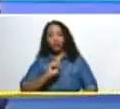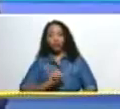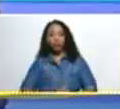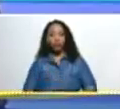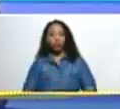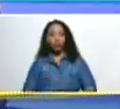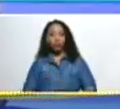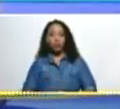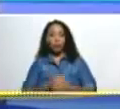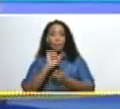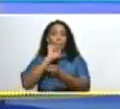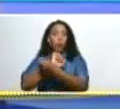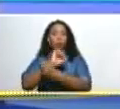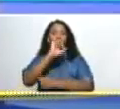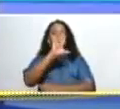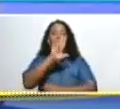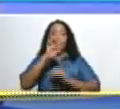Detenidos